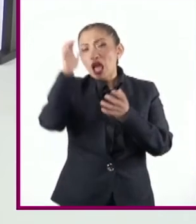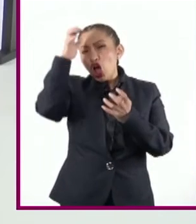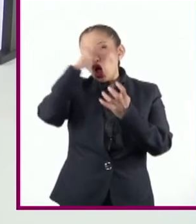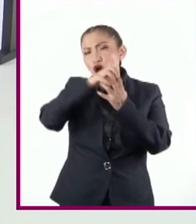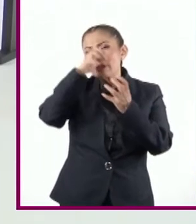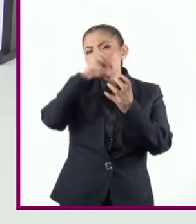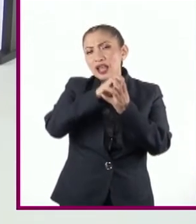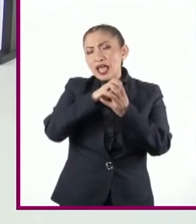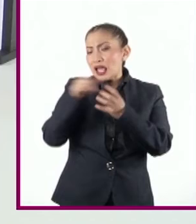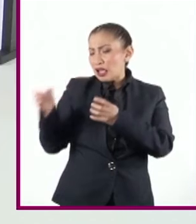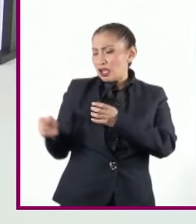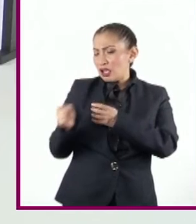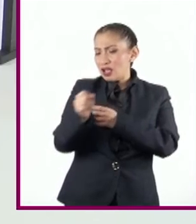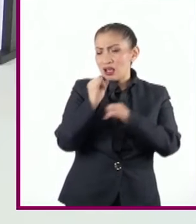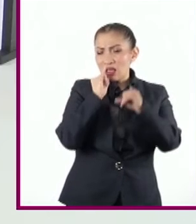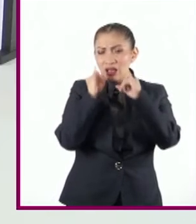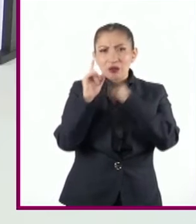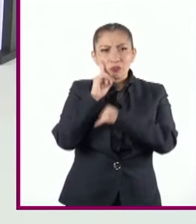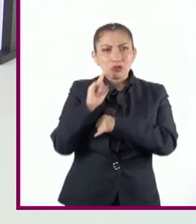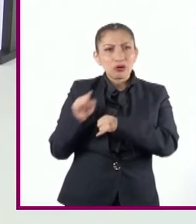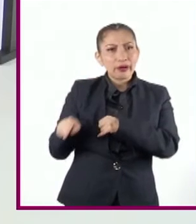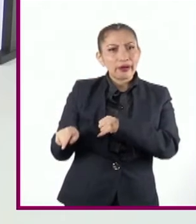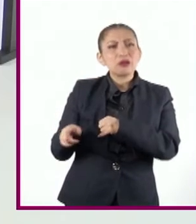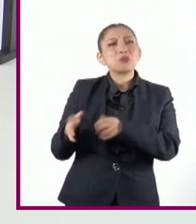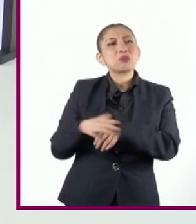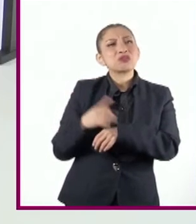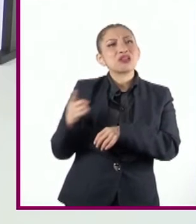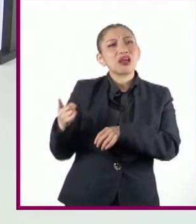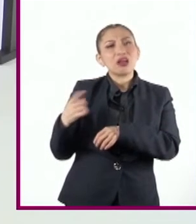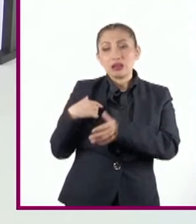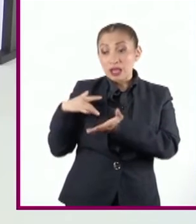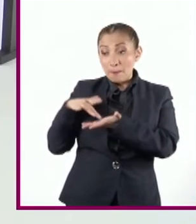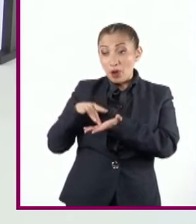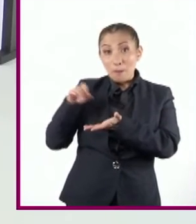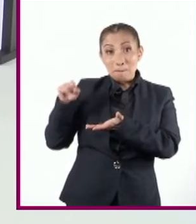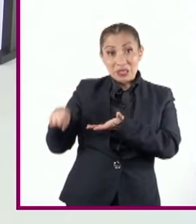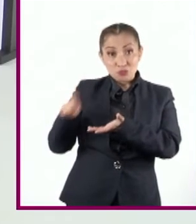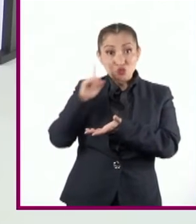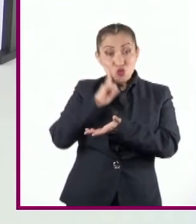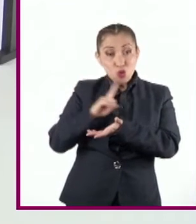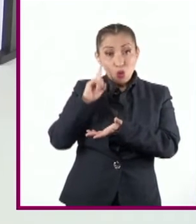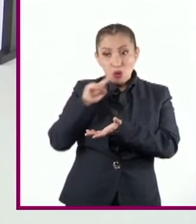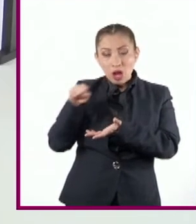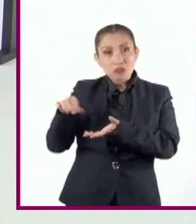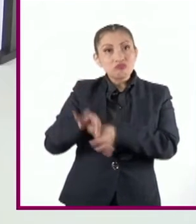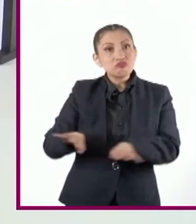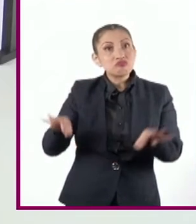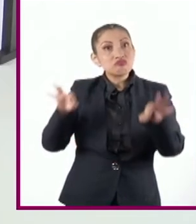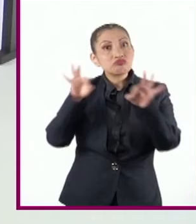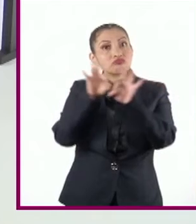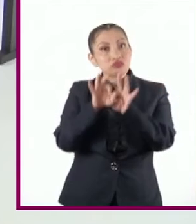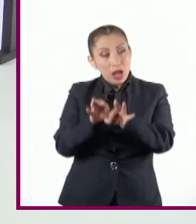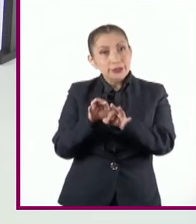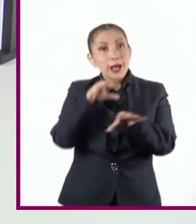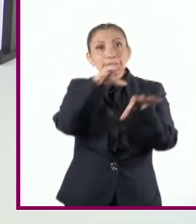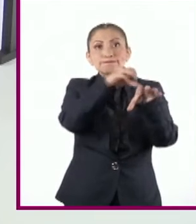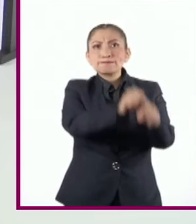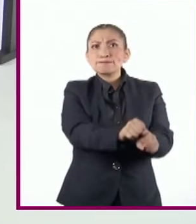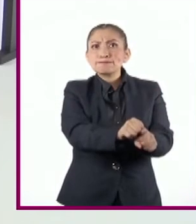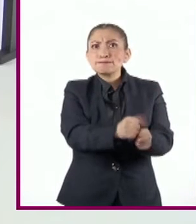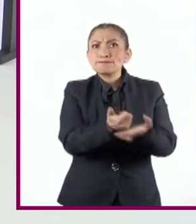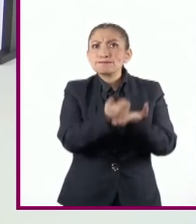Cortés tuvo como intérprete a Malitzin? Y cómo el apoyo de este personaje fue determinante en la